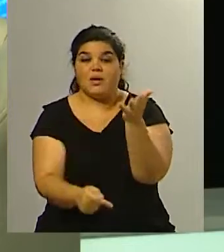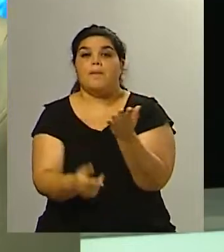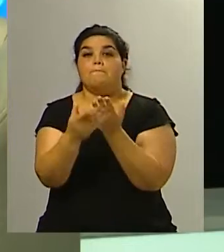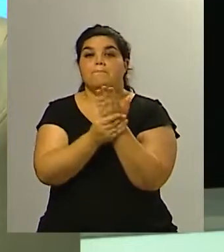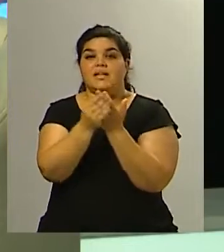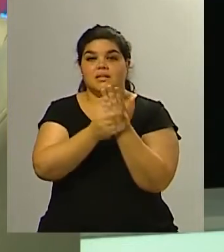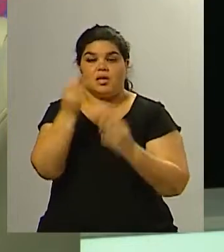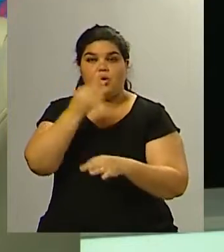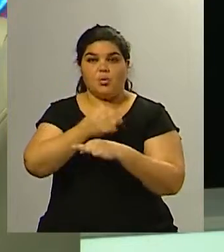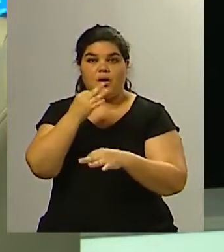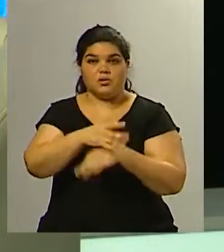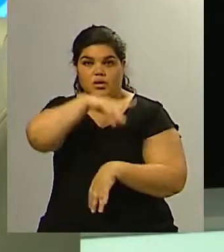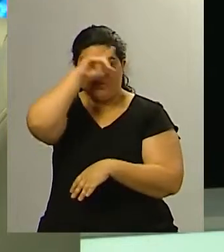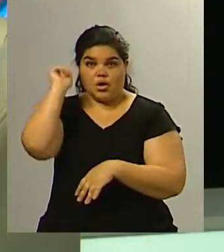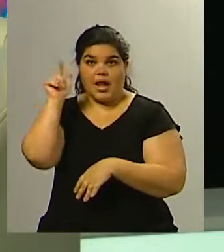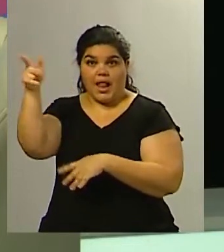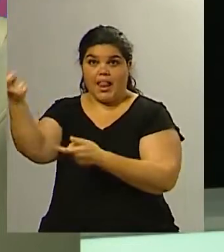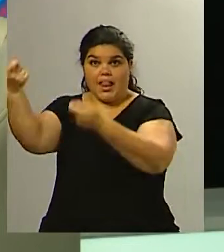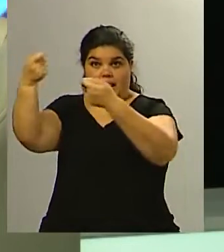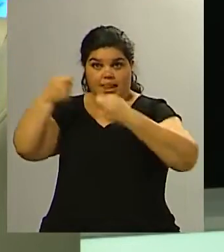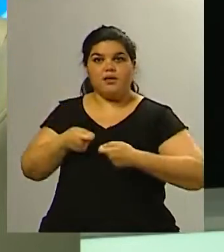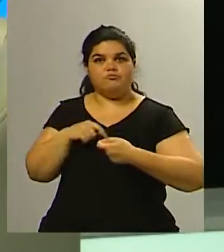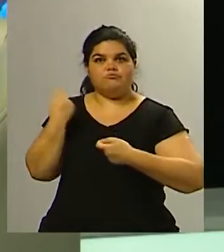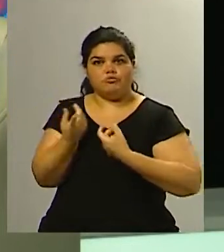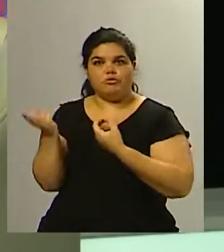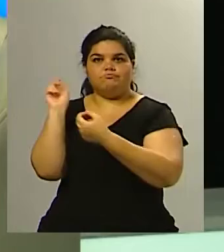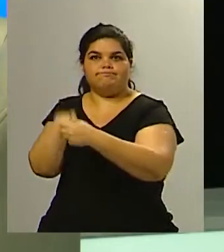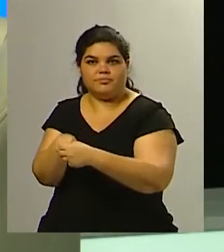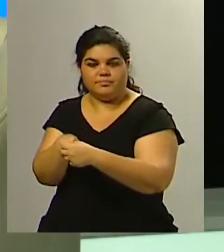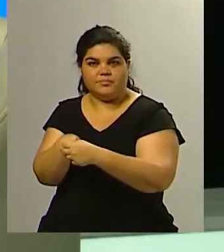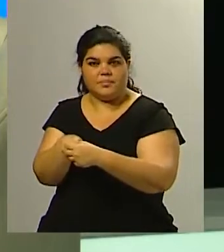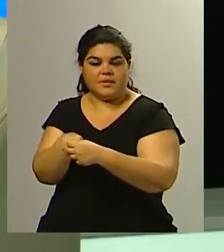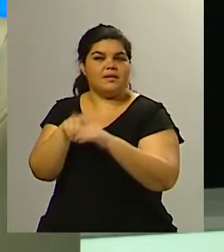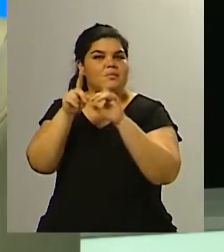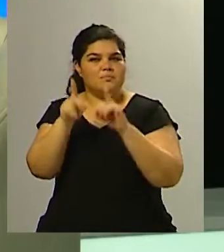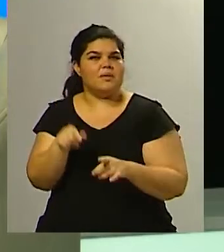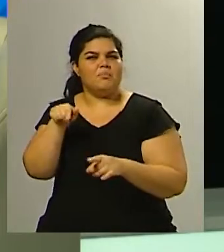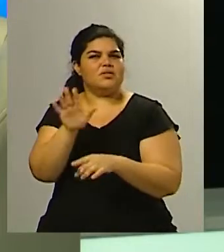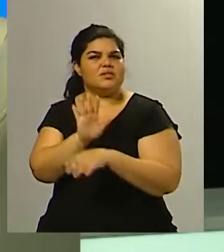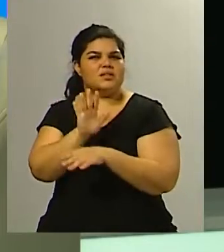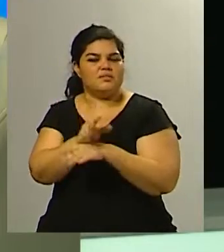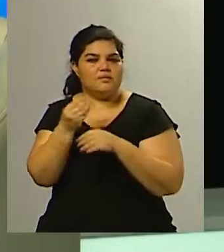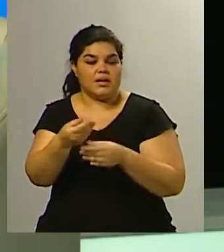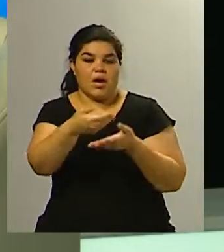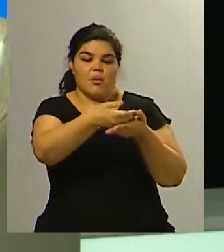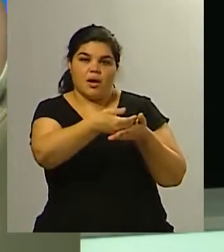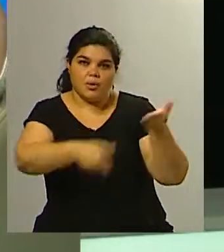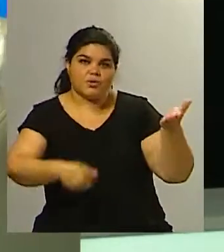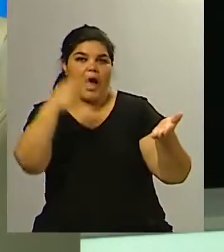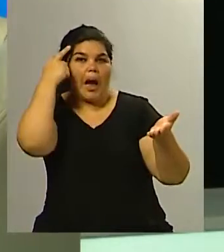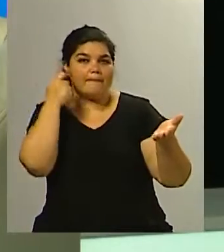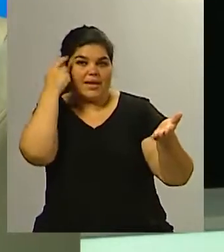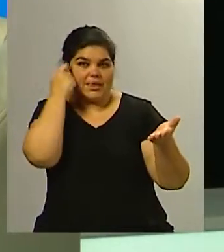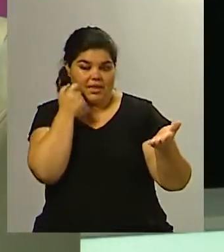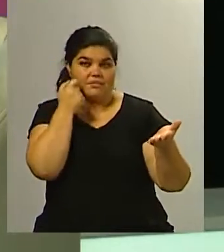Educación de la Nación, desde la SPU, y que tiene que ver con los estudios de evaluación Aprender, que antes